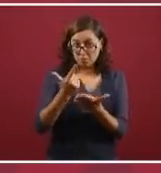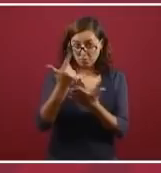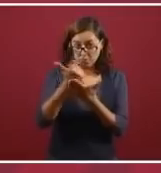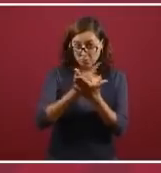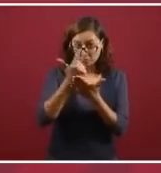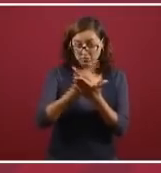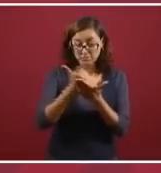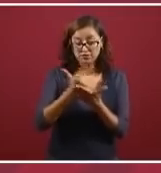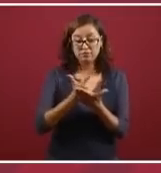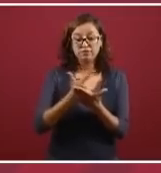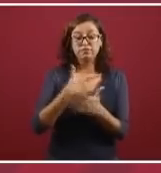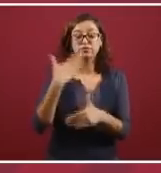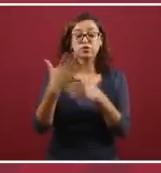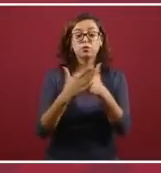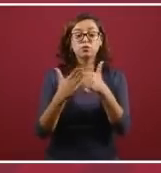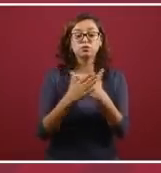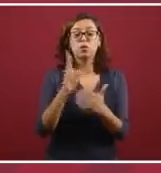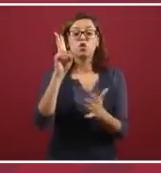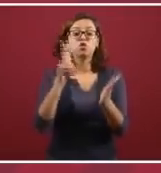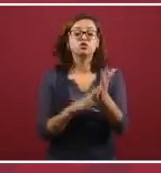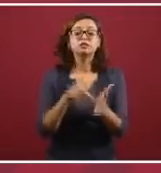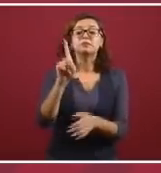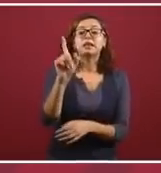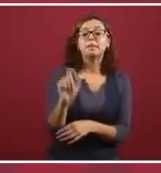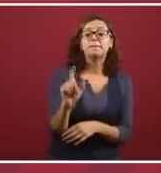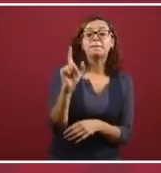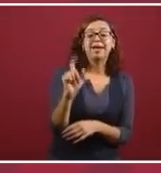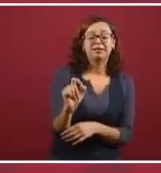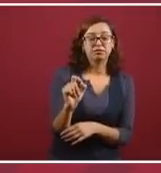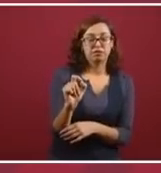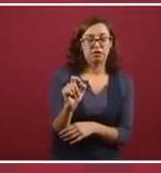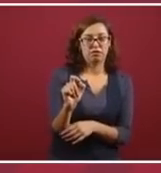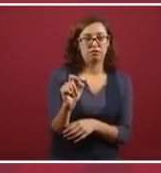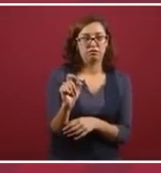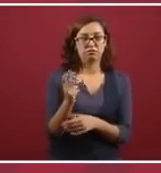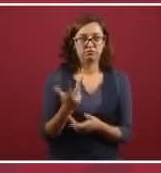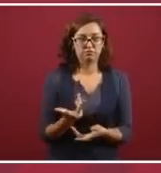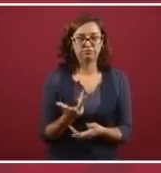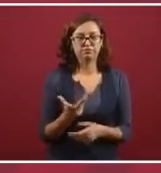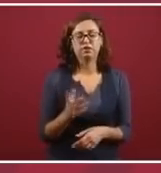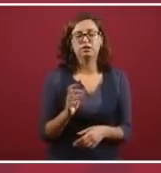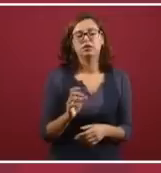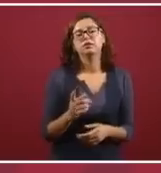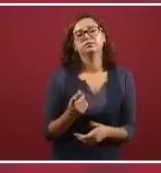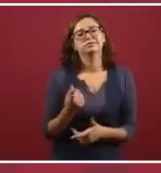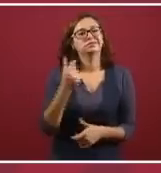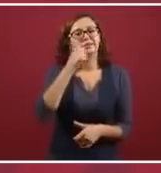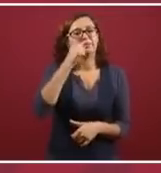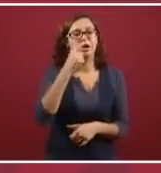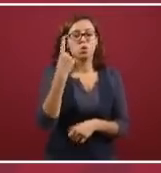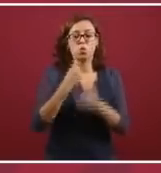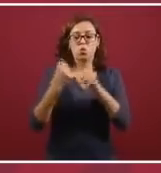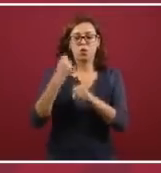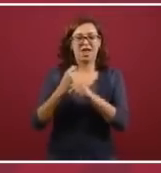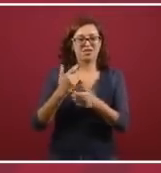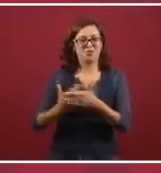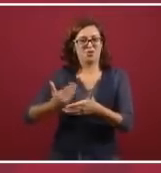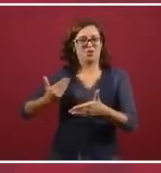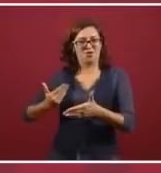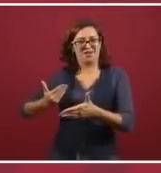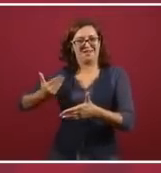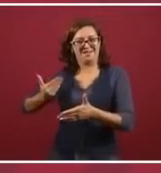El presupuesto que estamos ejerciendo se autorizó en diciembre, cuando hay